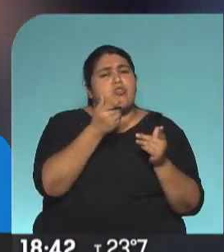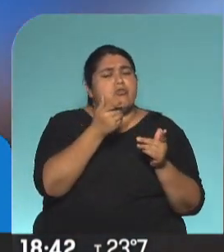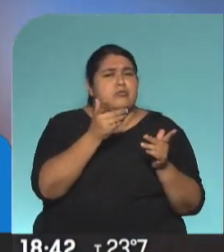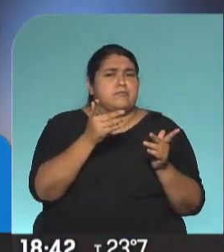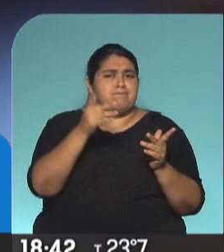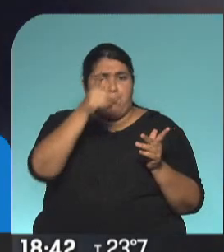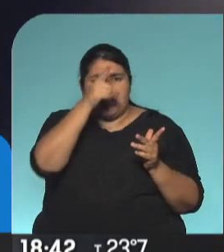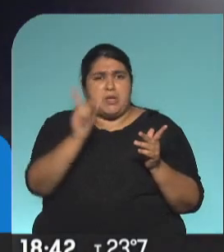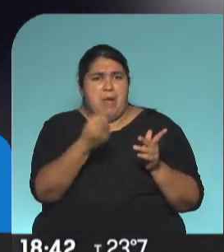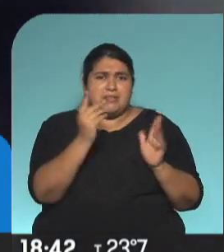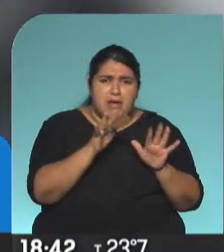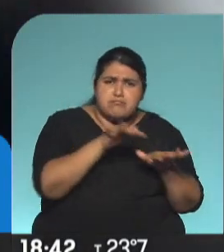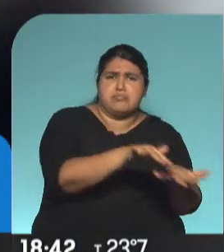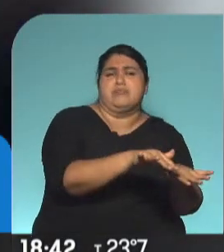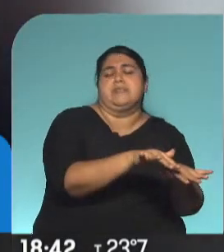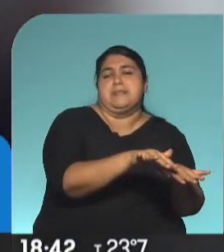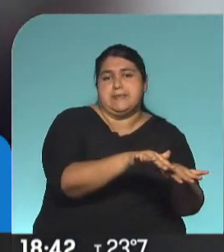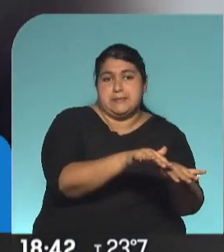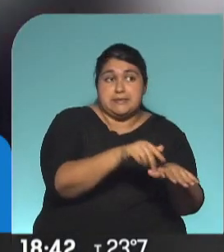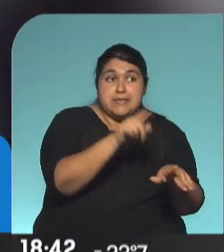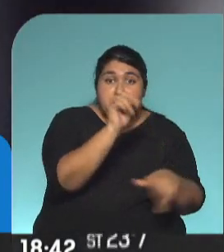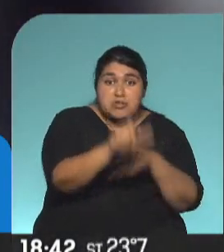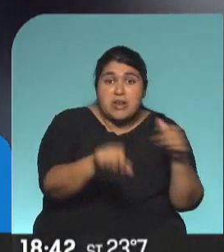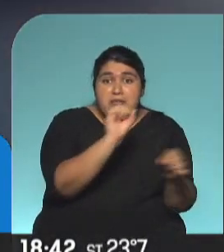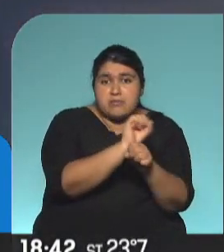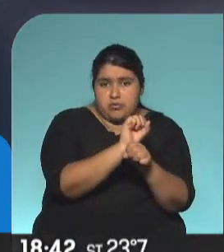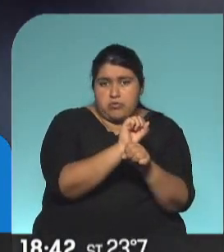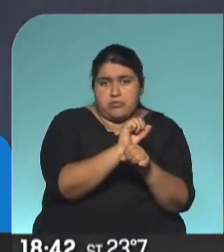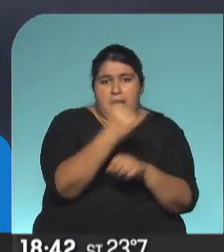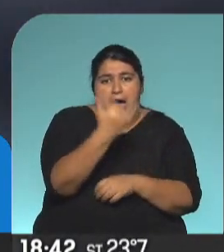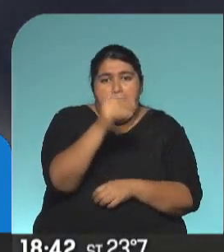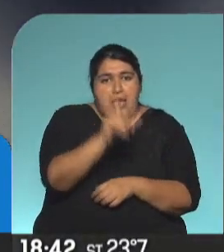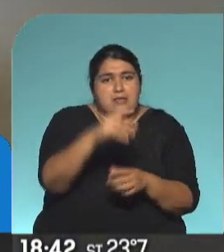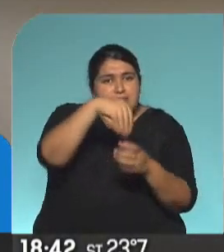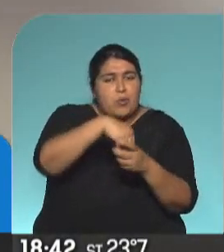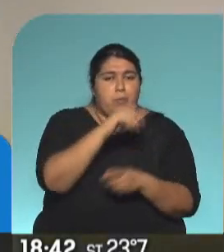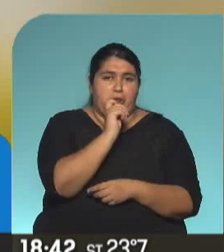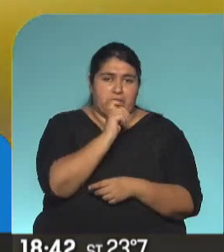fuerza policial y advirtió que entre los detenidos hubo una periodista.